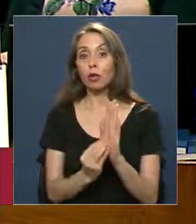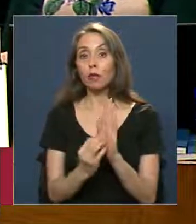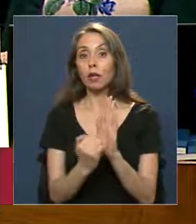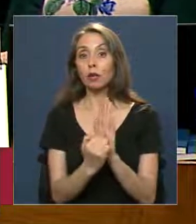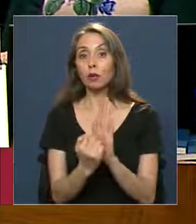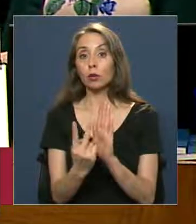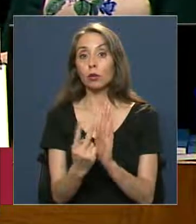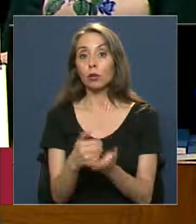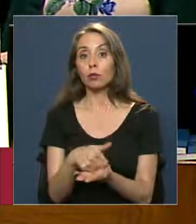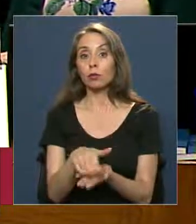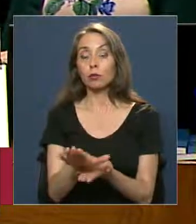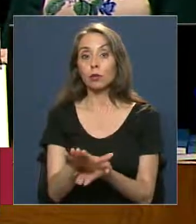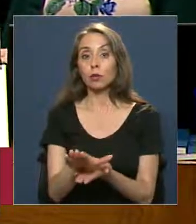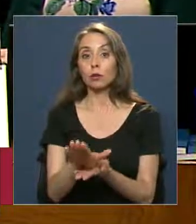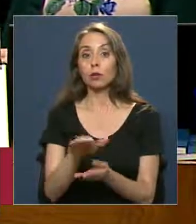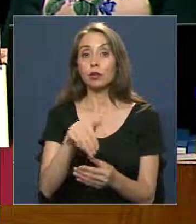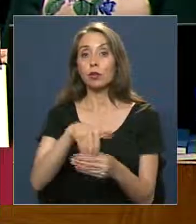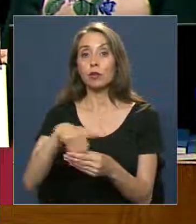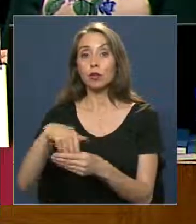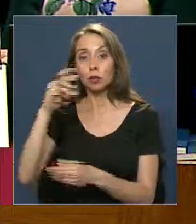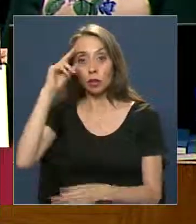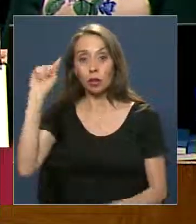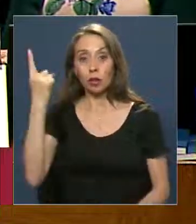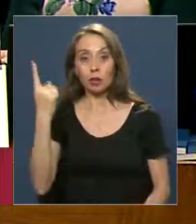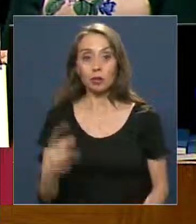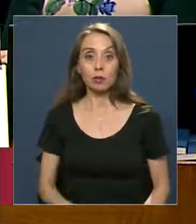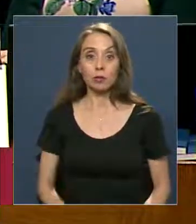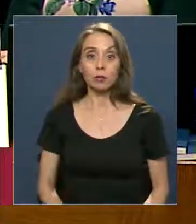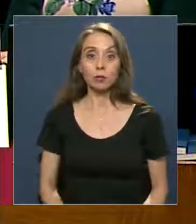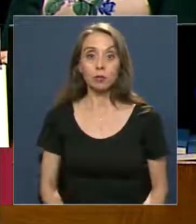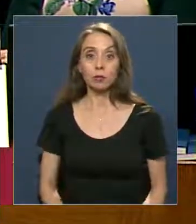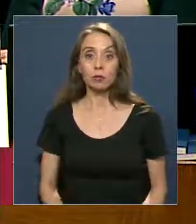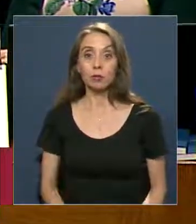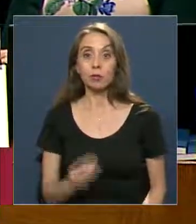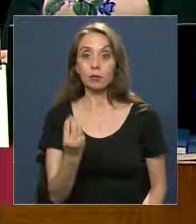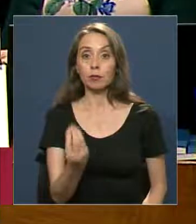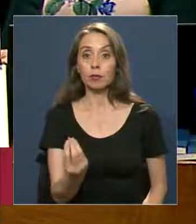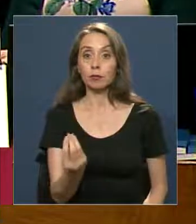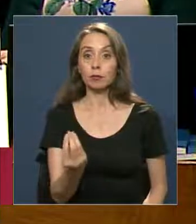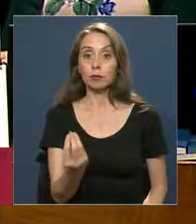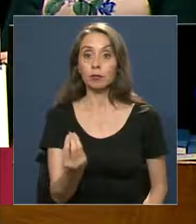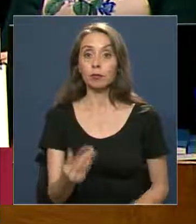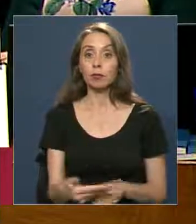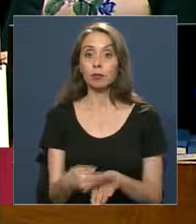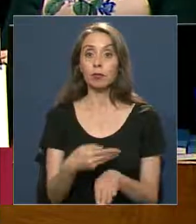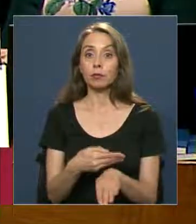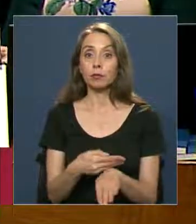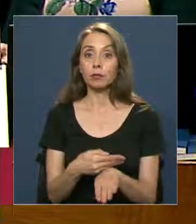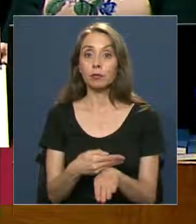que ha sido rechazado en la votación en general. Eso. Muy bien. Antes de...